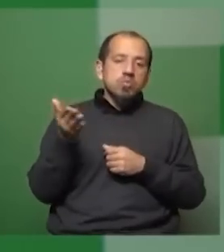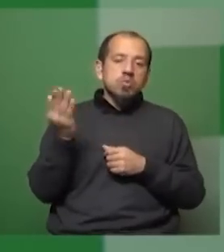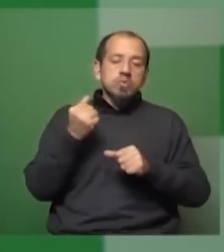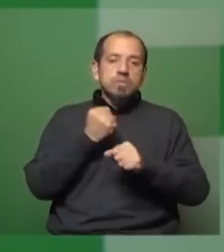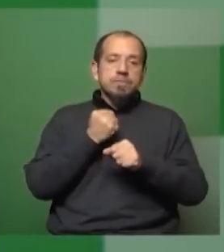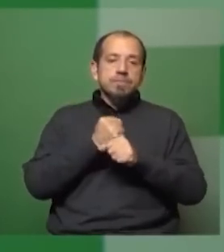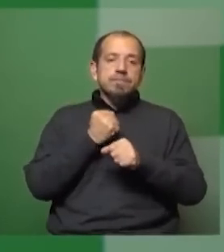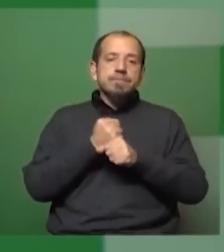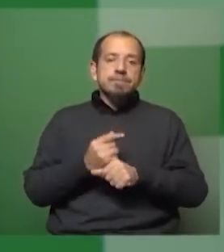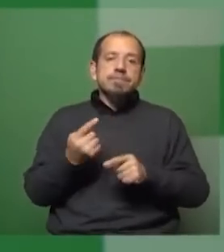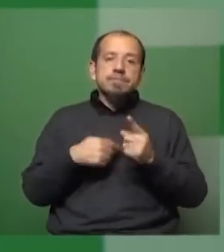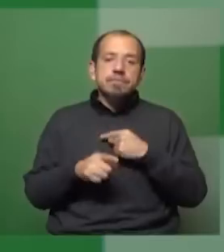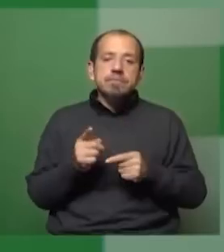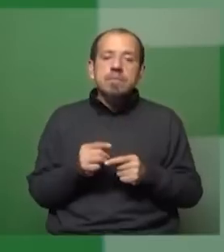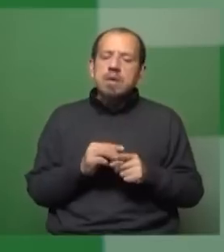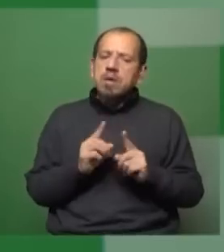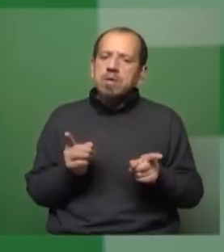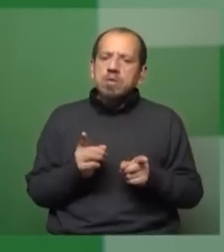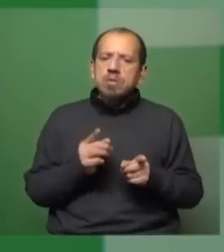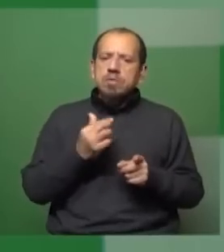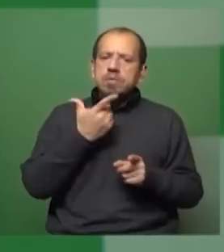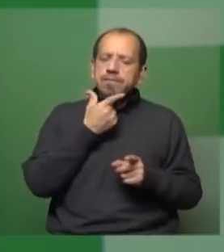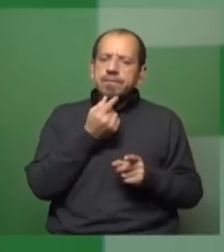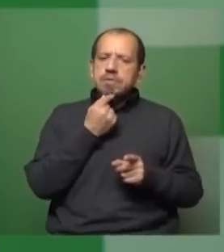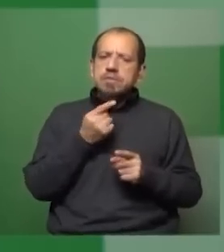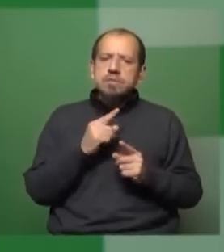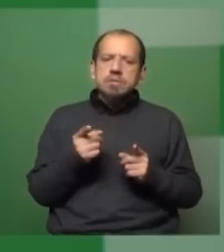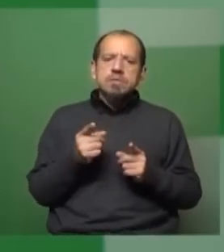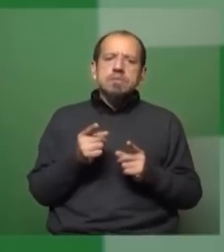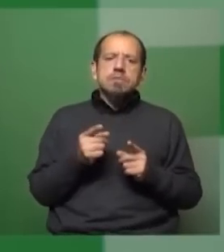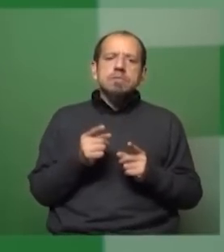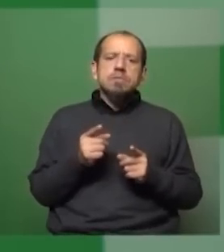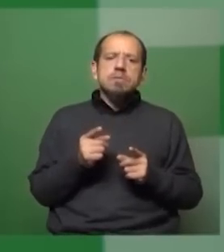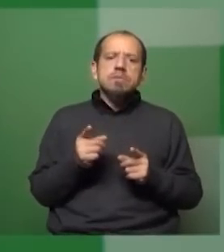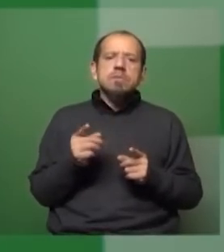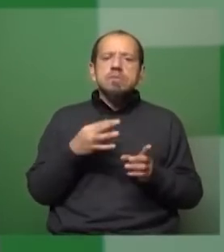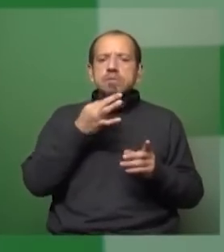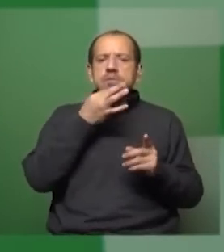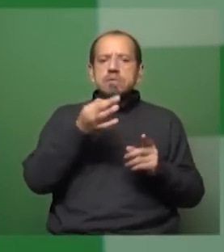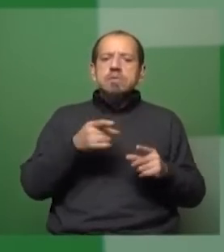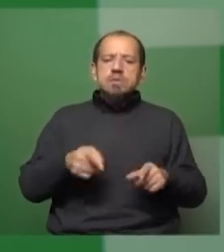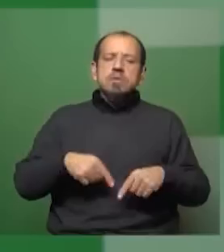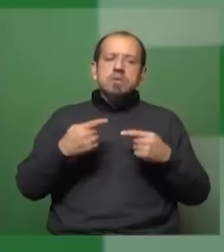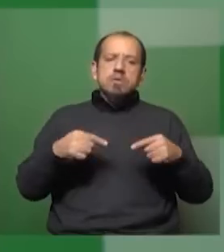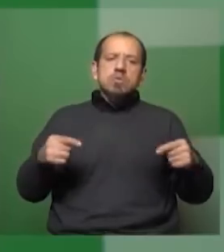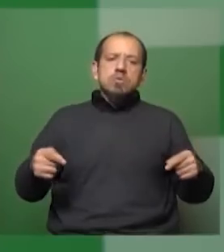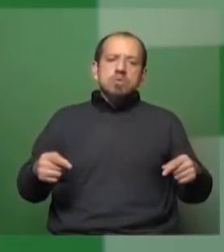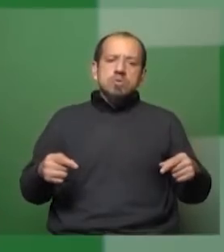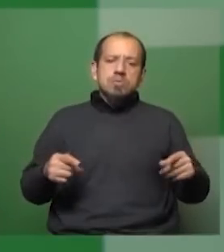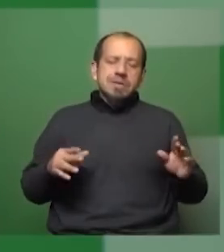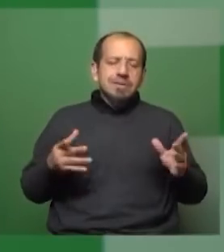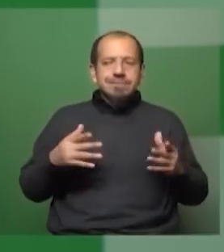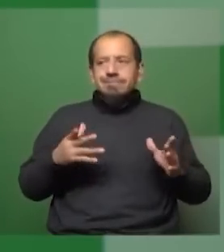el trabajo nacional por tanto no sencillo ir a una Cumbre y decir cosas para quedar bien con los nuestros